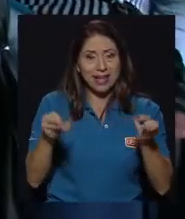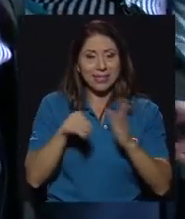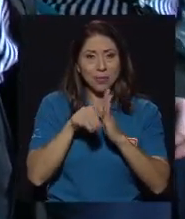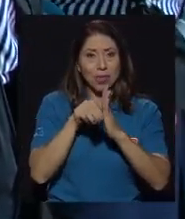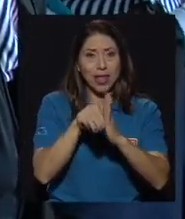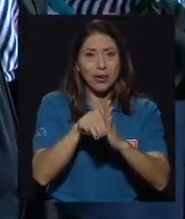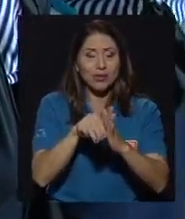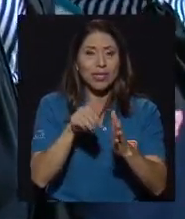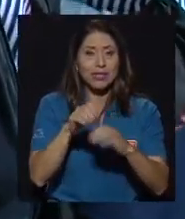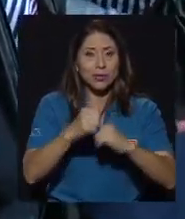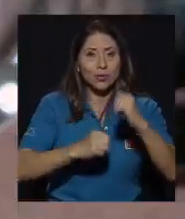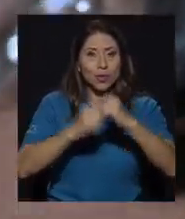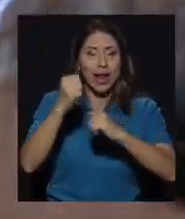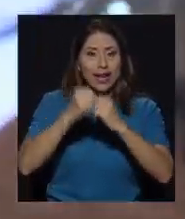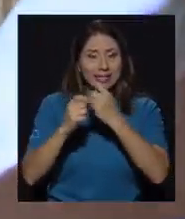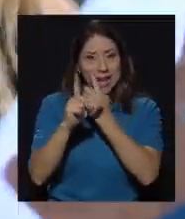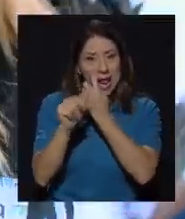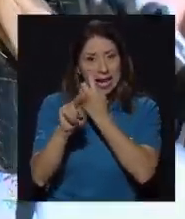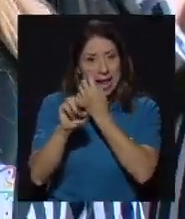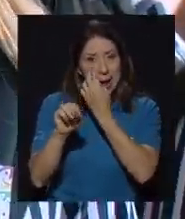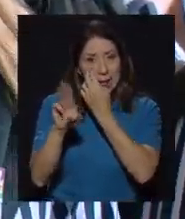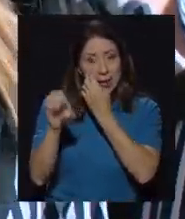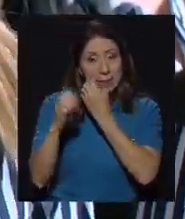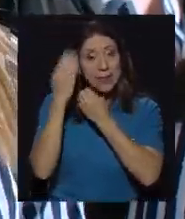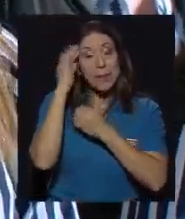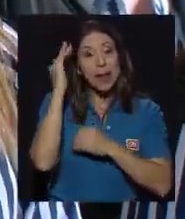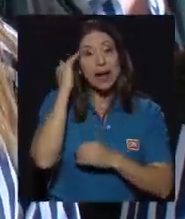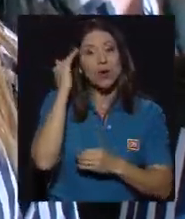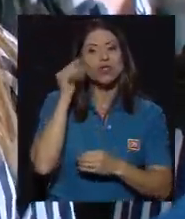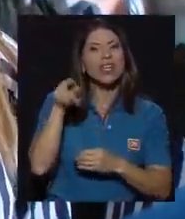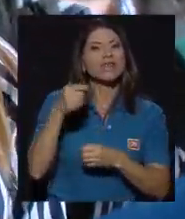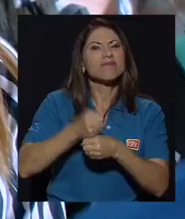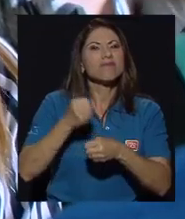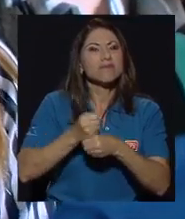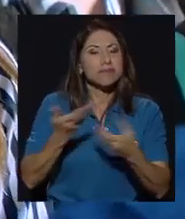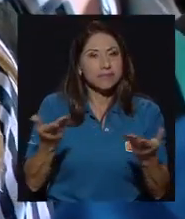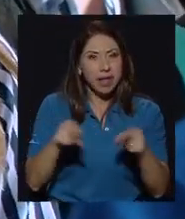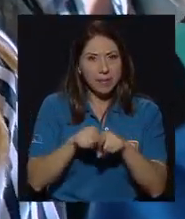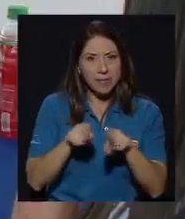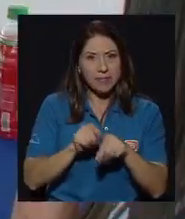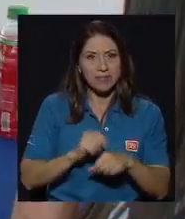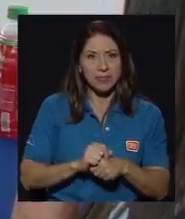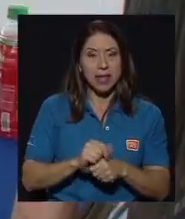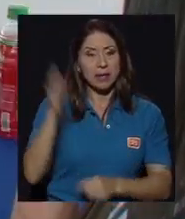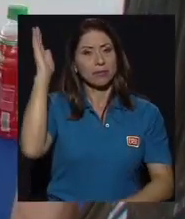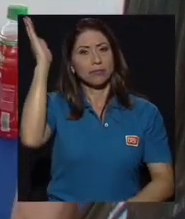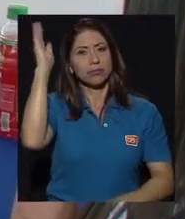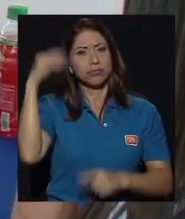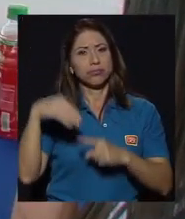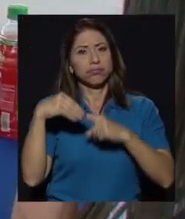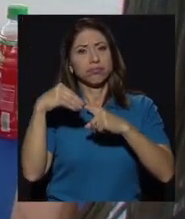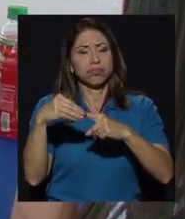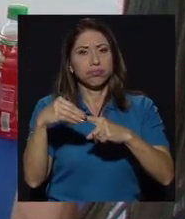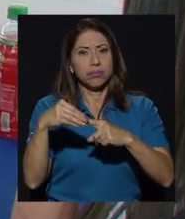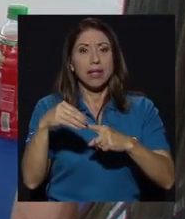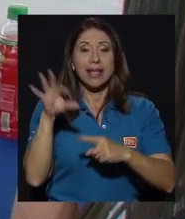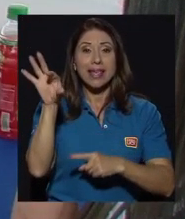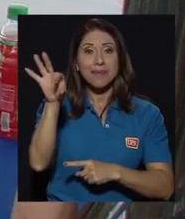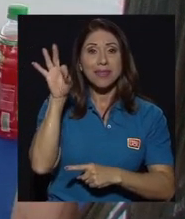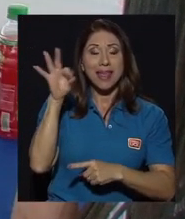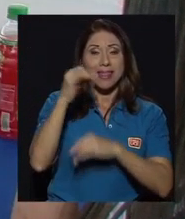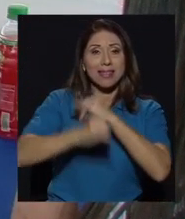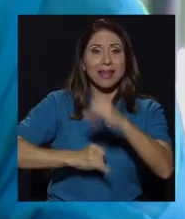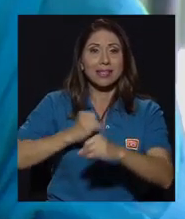Estructurales de la UCR, la NAME, para conocer su quehacer fue otra de las actividades. La charla magistral fue impartida por la